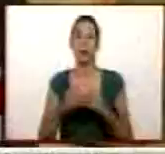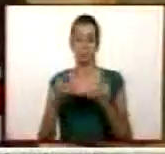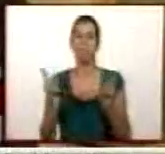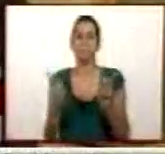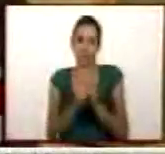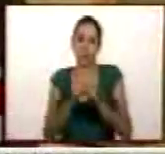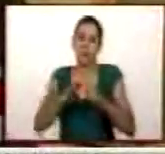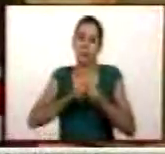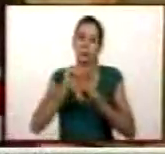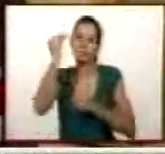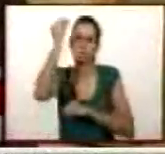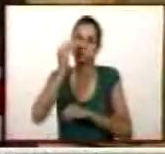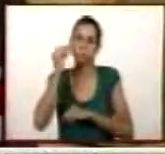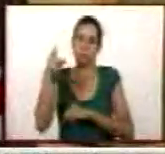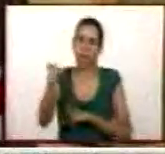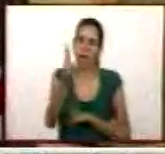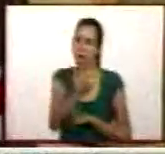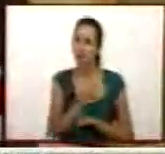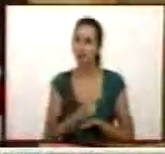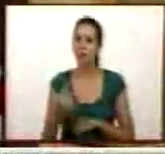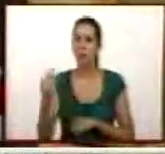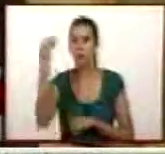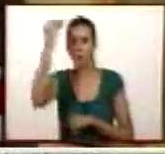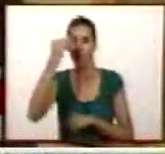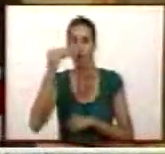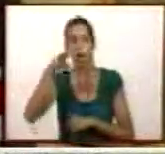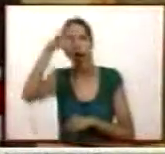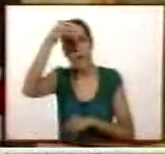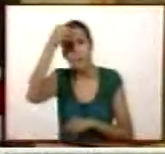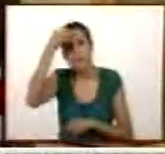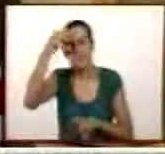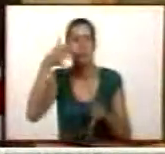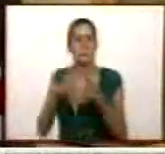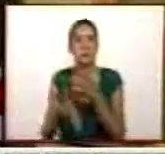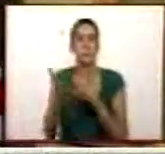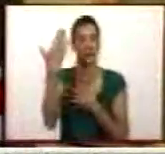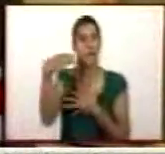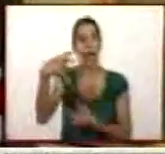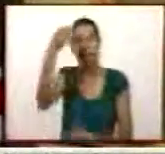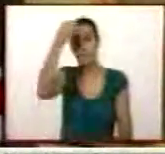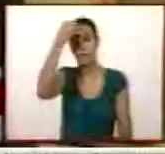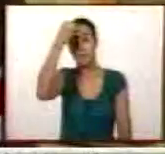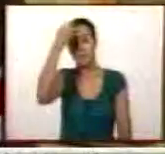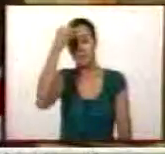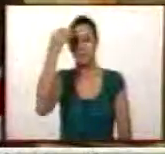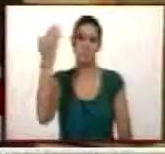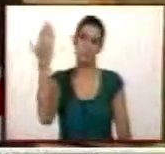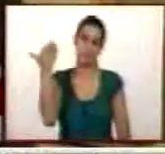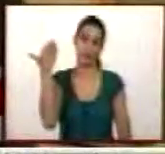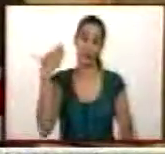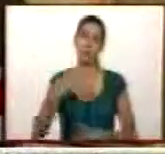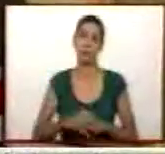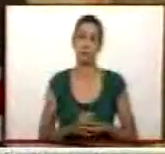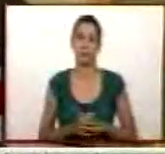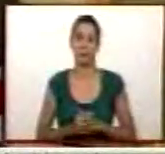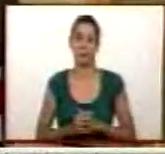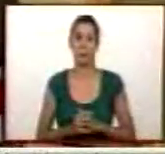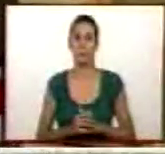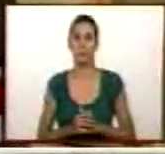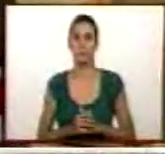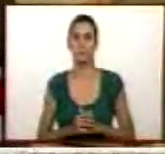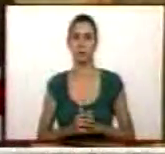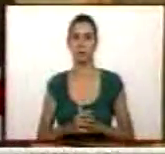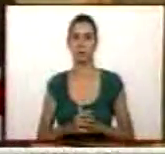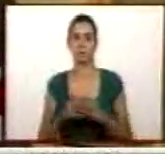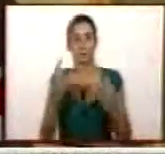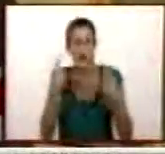reflexiones, a aprender las lecciones del pasado, a